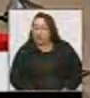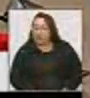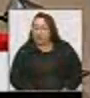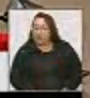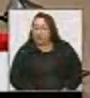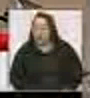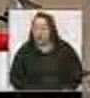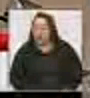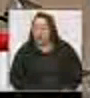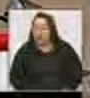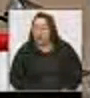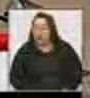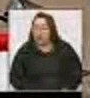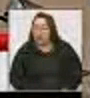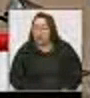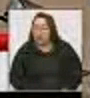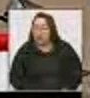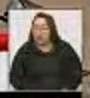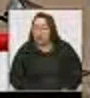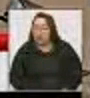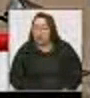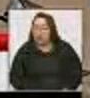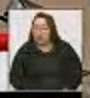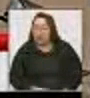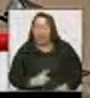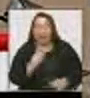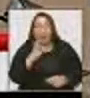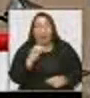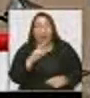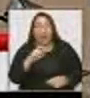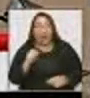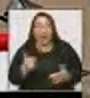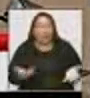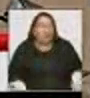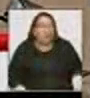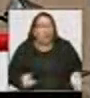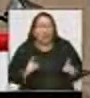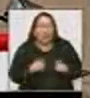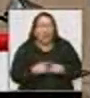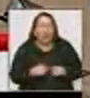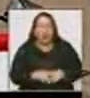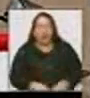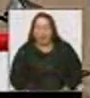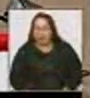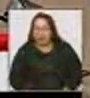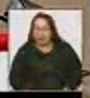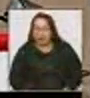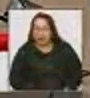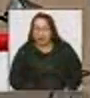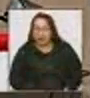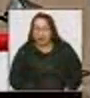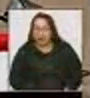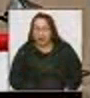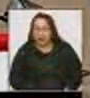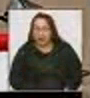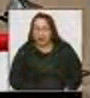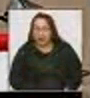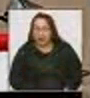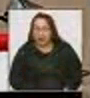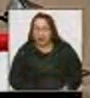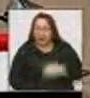el banquero es banquero y nada más, pero en el Perú el banquero tiene AFPs, empresas de seguros, ¿no? Entonces